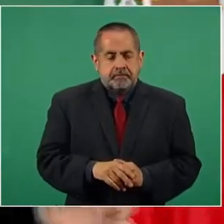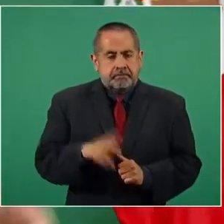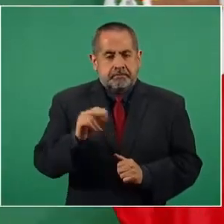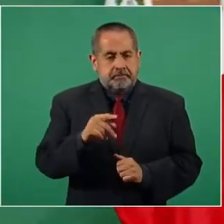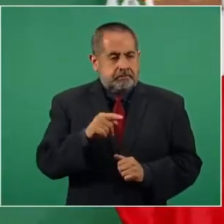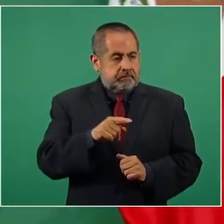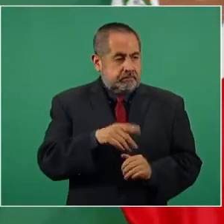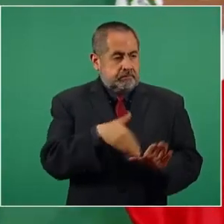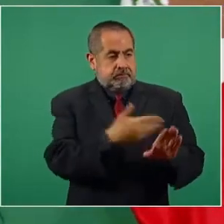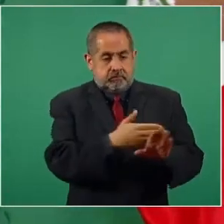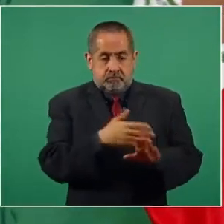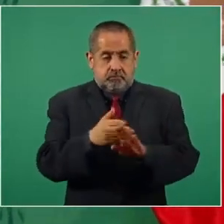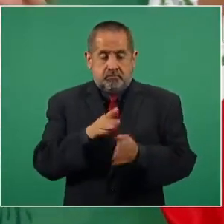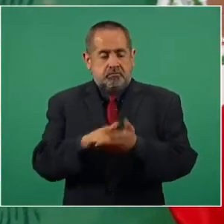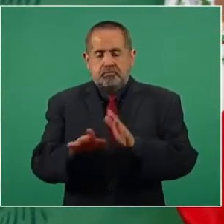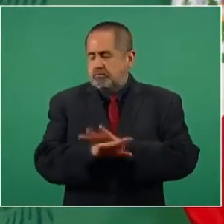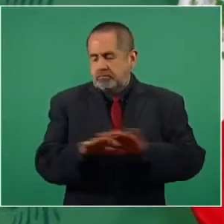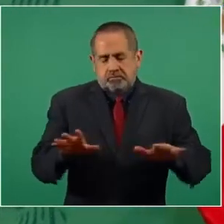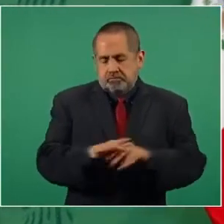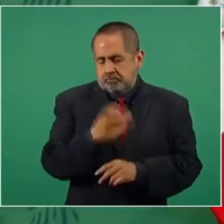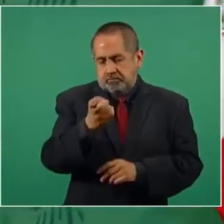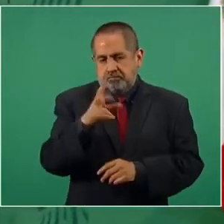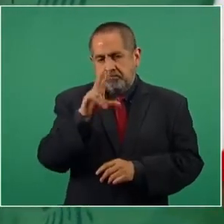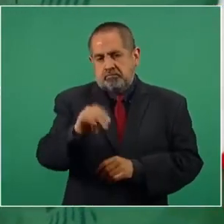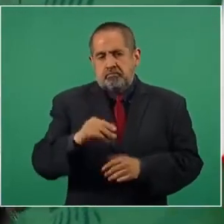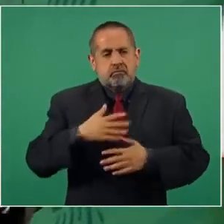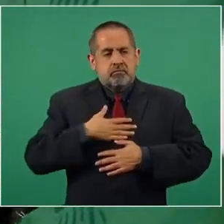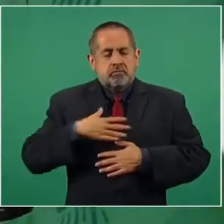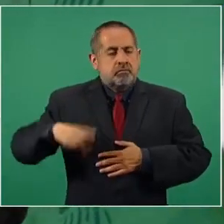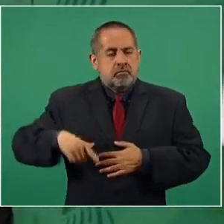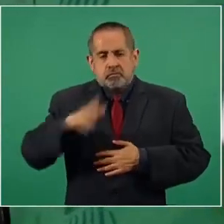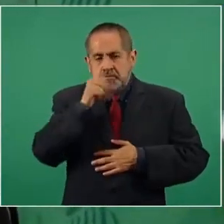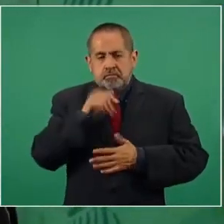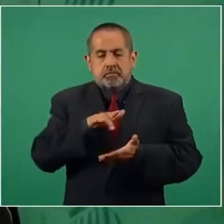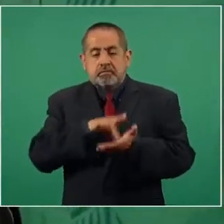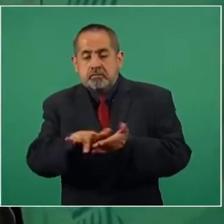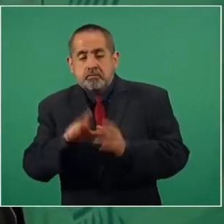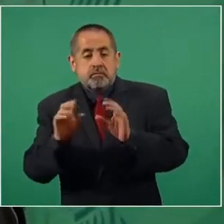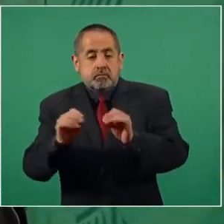las otras, pues no, el gobierno no puede hacer eso,